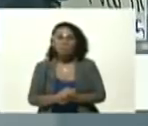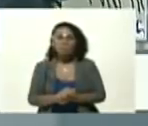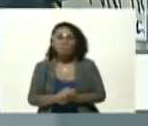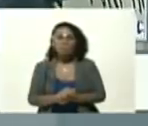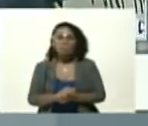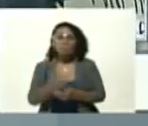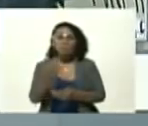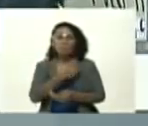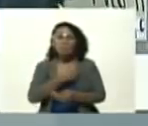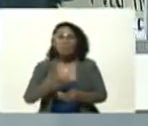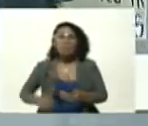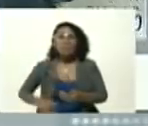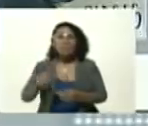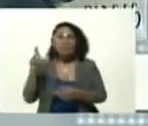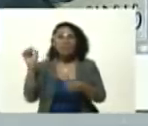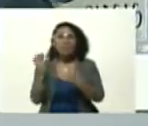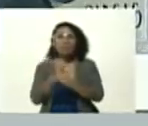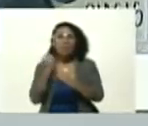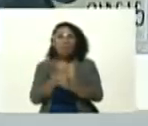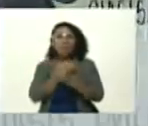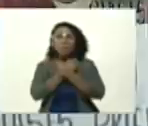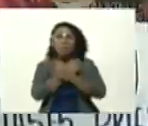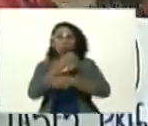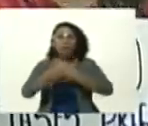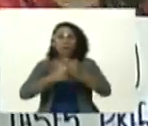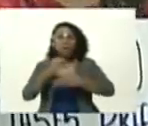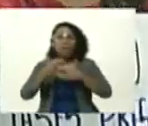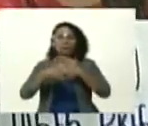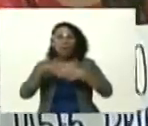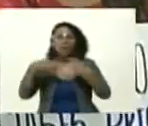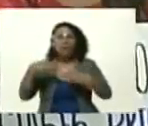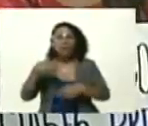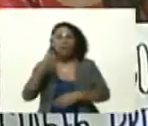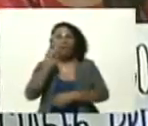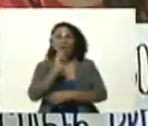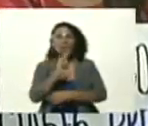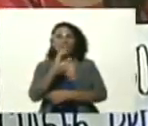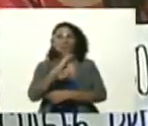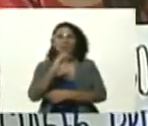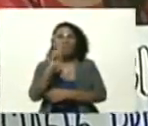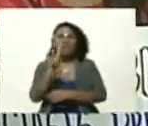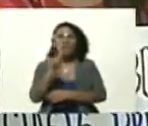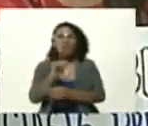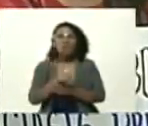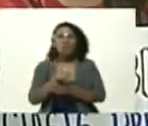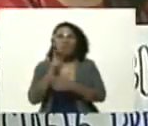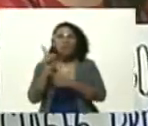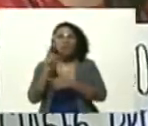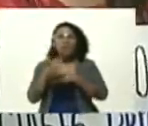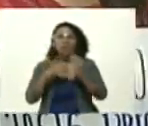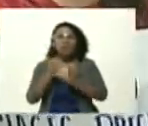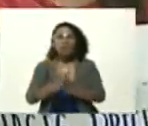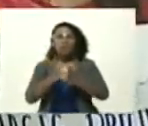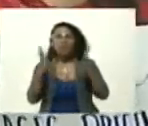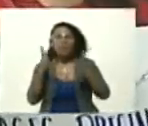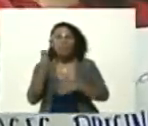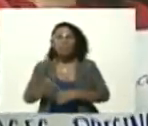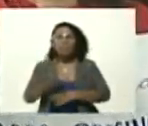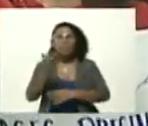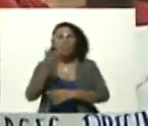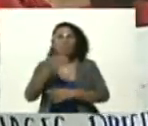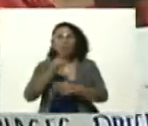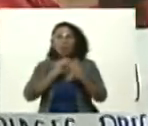Presidente, estas obras de amor que hace la revolución en la Universidad Central de Venezuela son un gran gesto para el